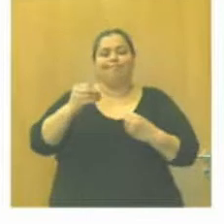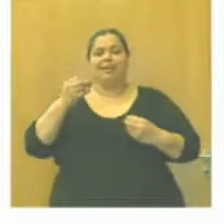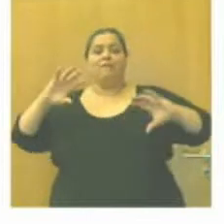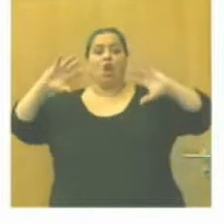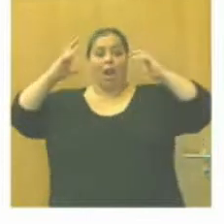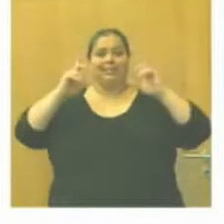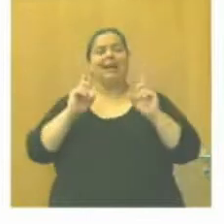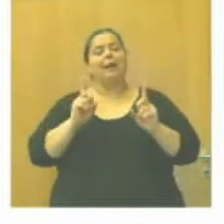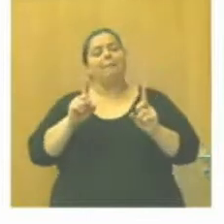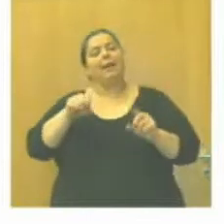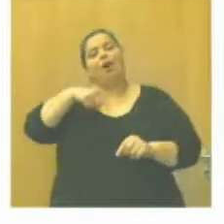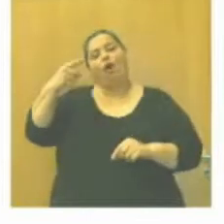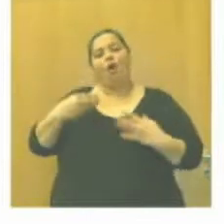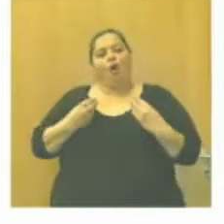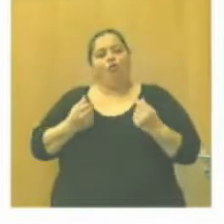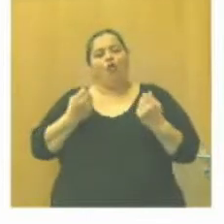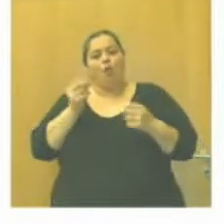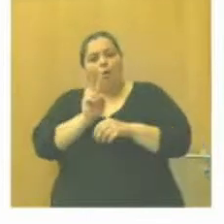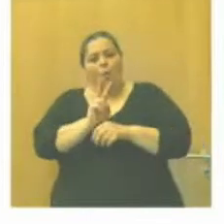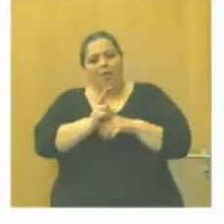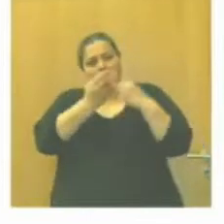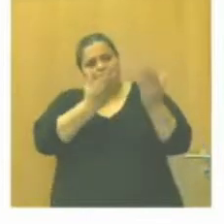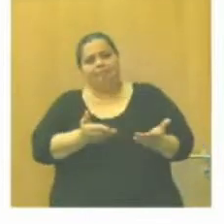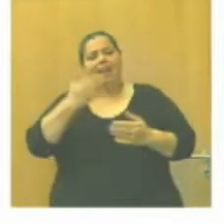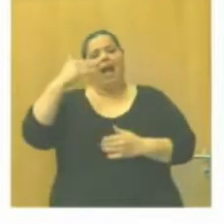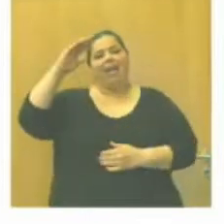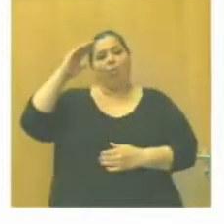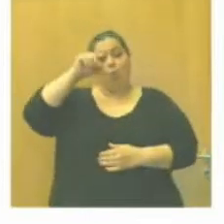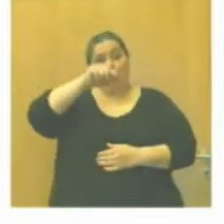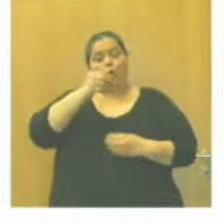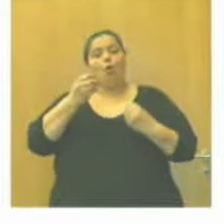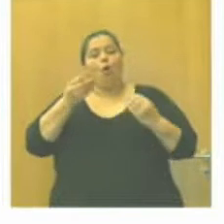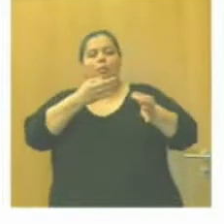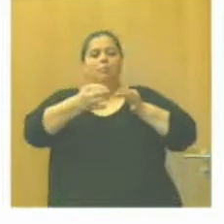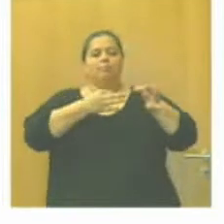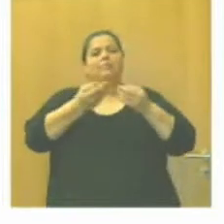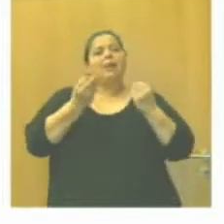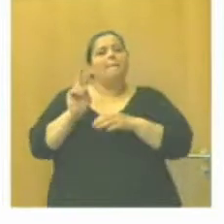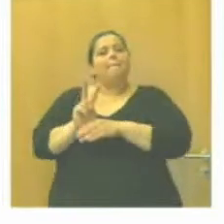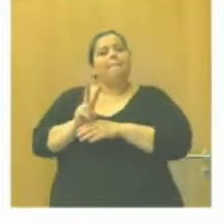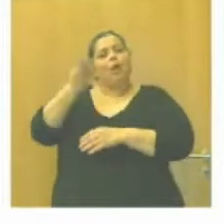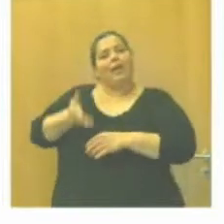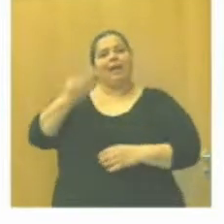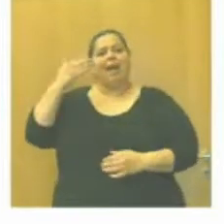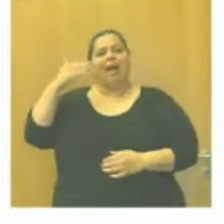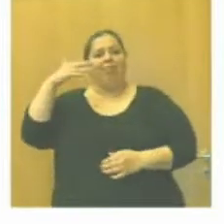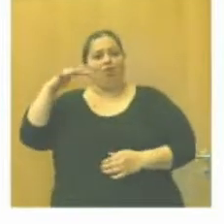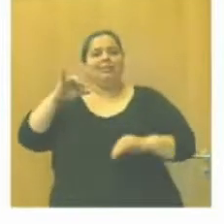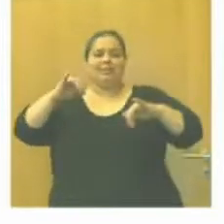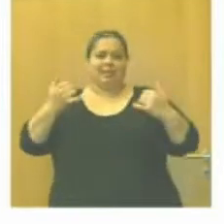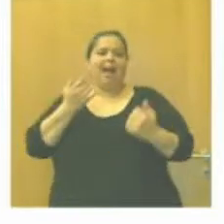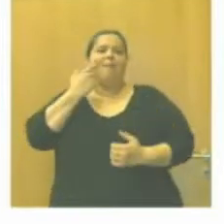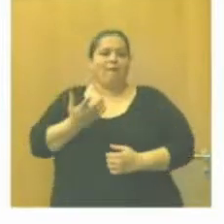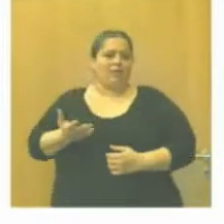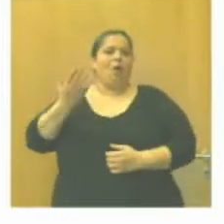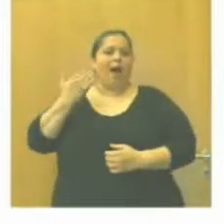para sensibilizar los cuidadores sobre salud mental y el desarrollo de los adolescentes, que es algo que hemos visto también